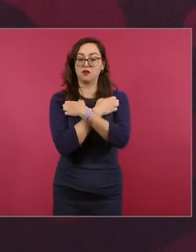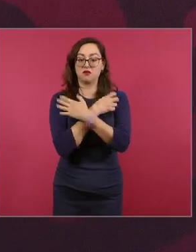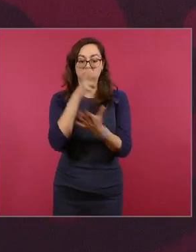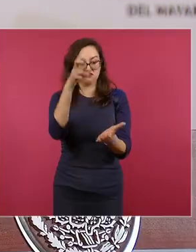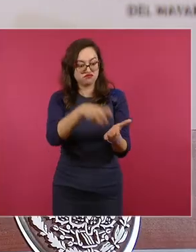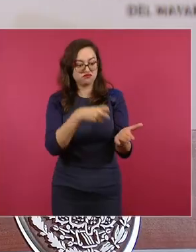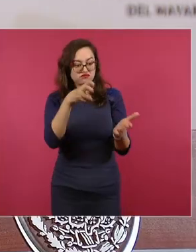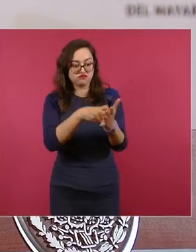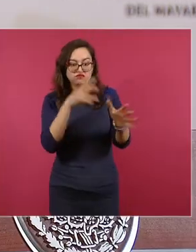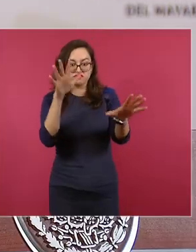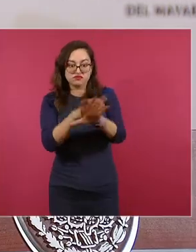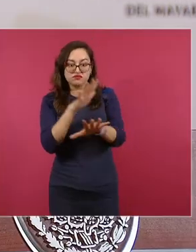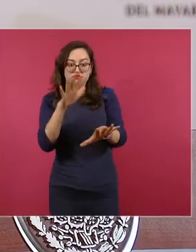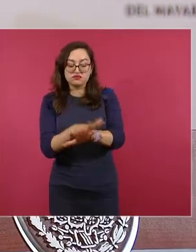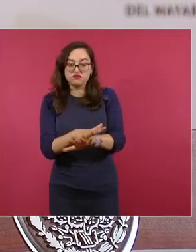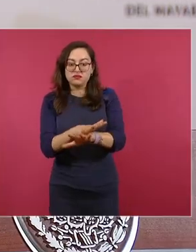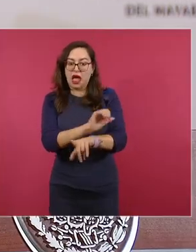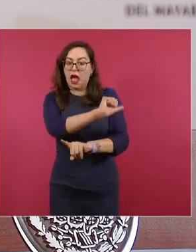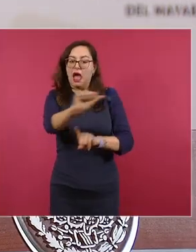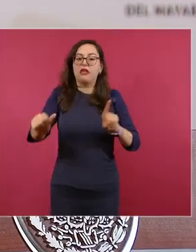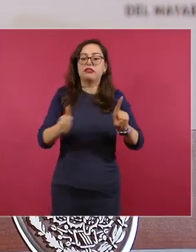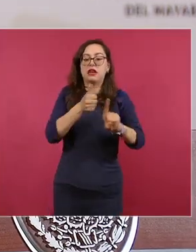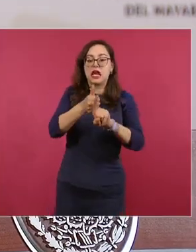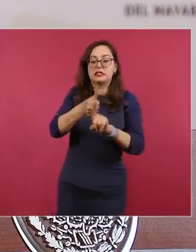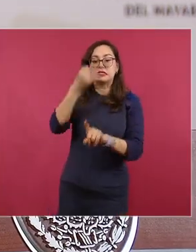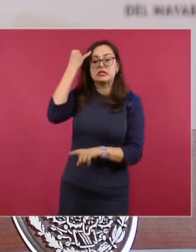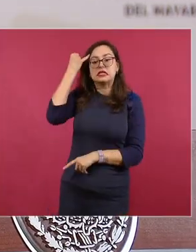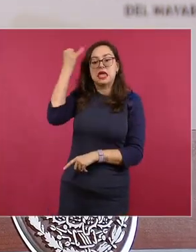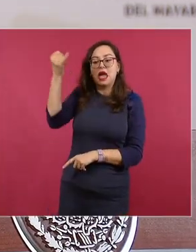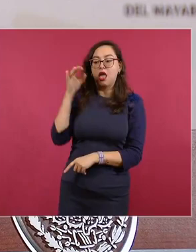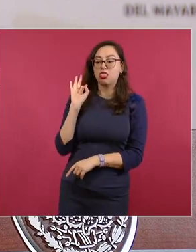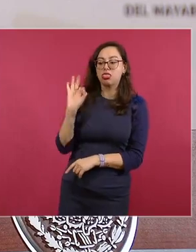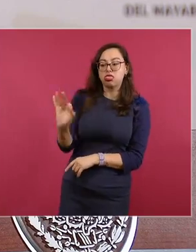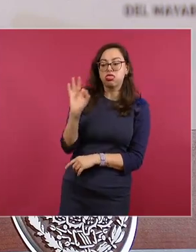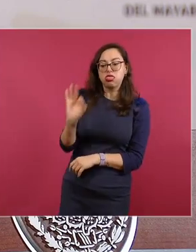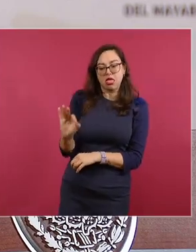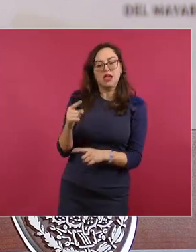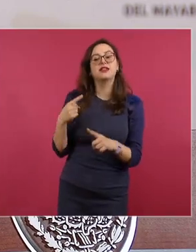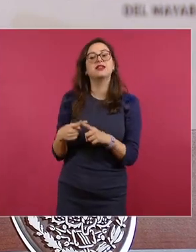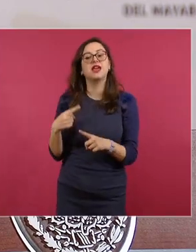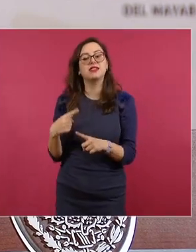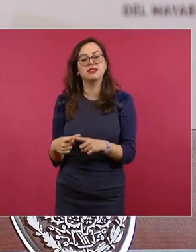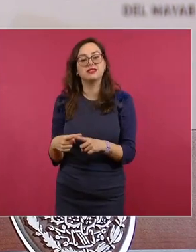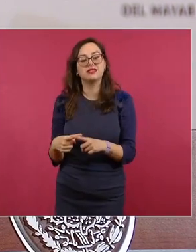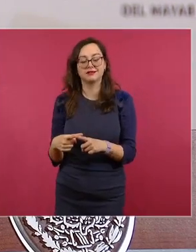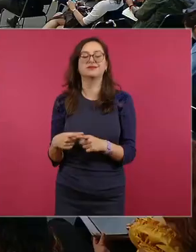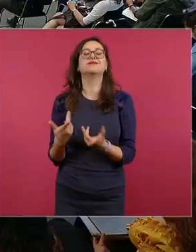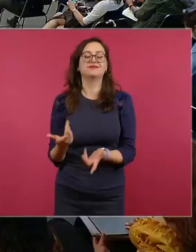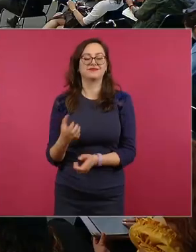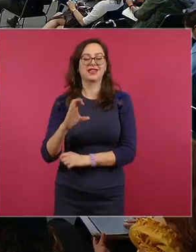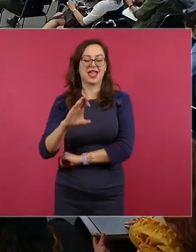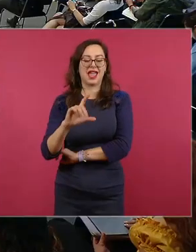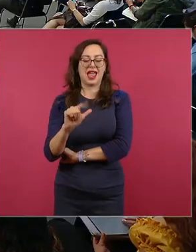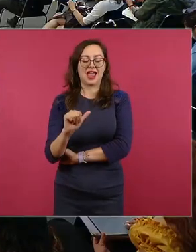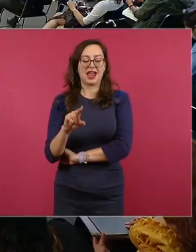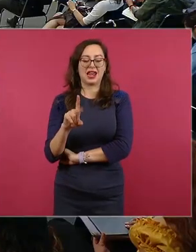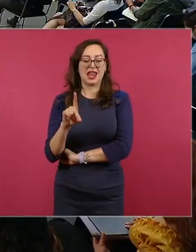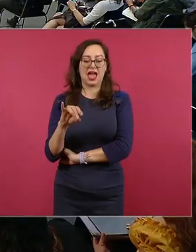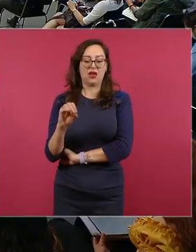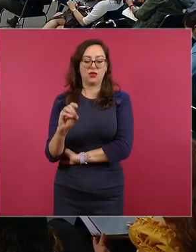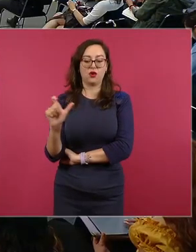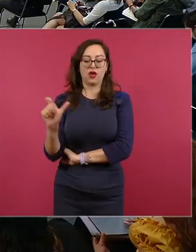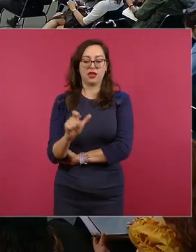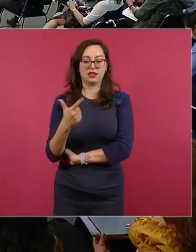Ahí estaba Claudio X. González, hijo, como asesor. Esto en el sexenio